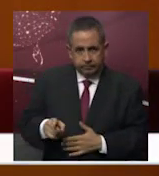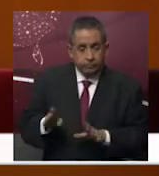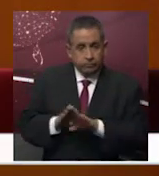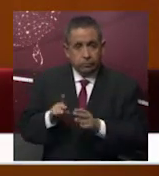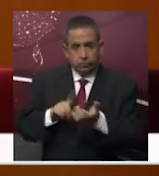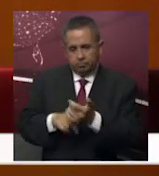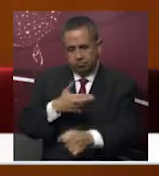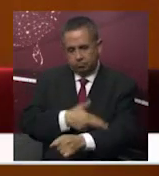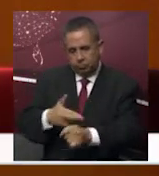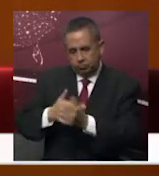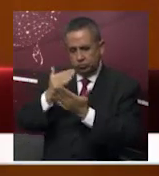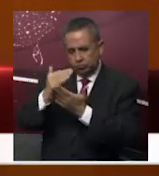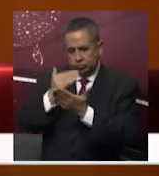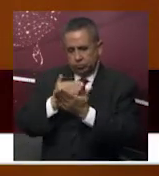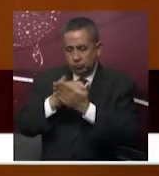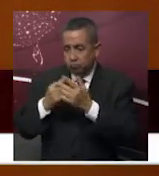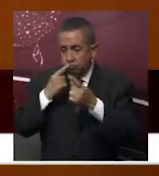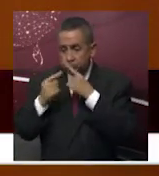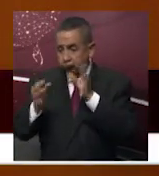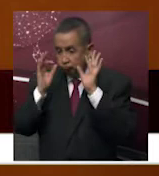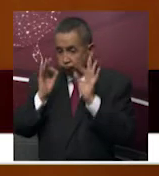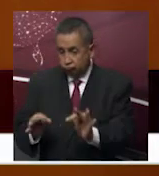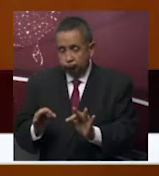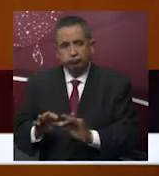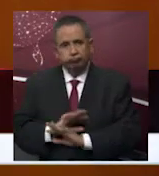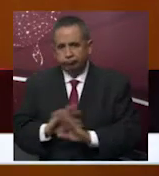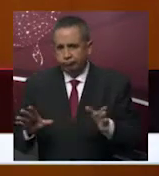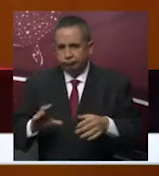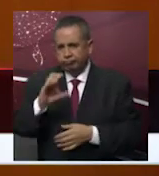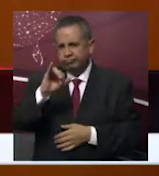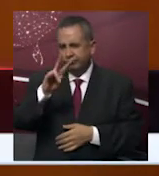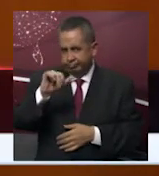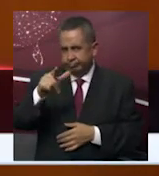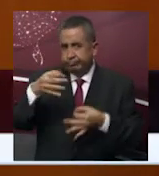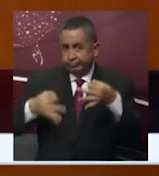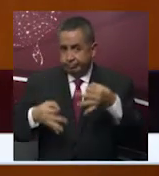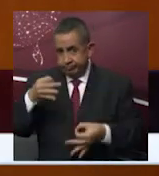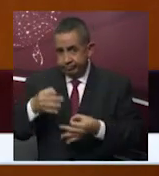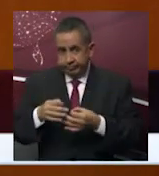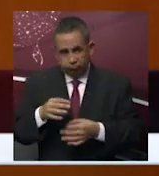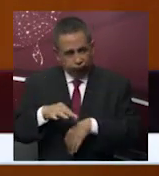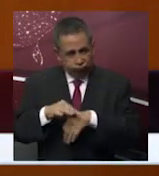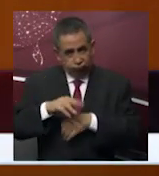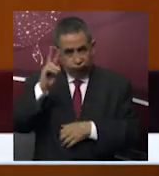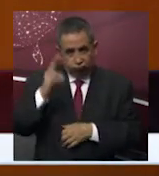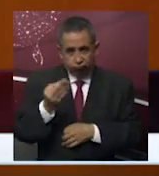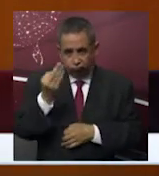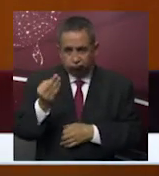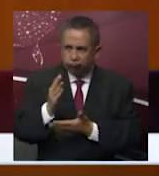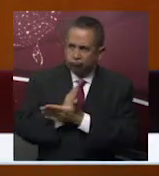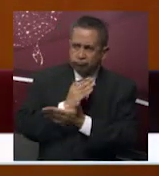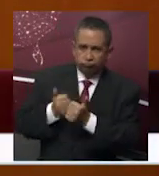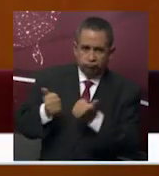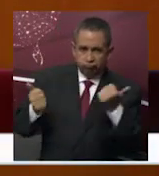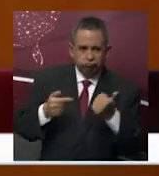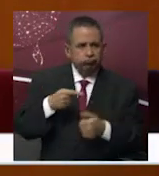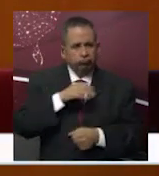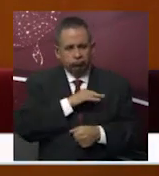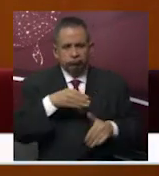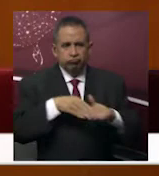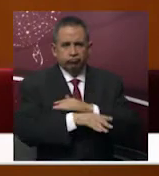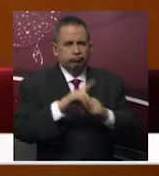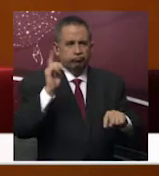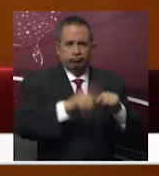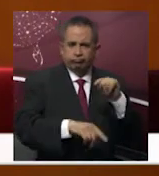de un procedimiento jurisdiccional de naturaleza civil, de carácter real y autónomo del penal, con